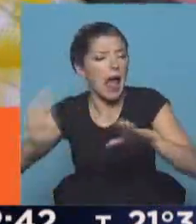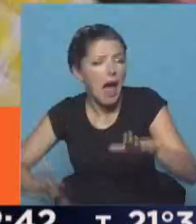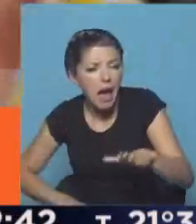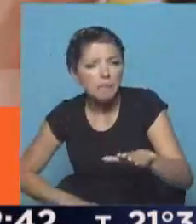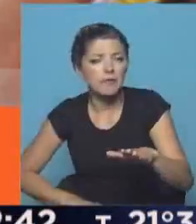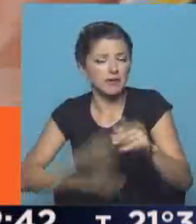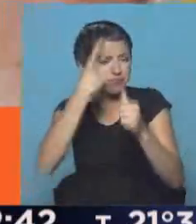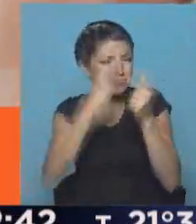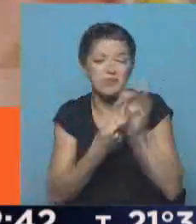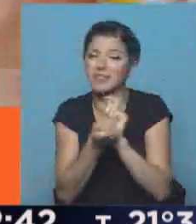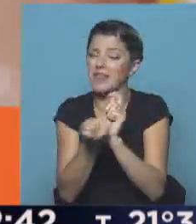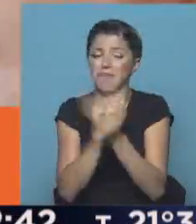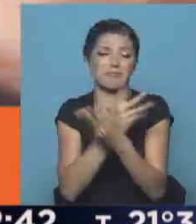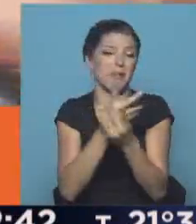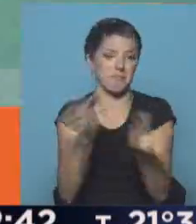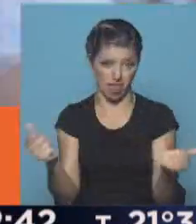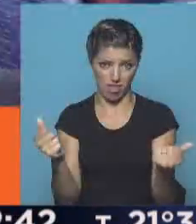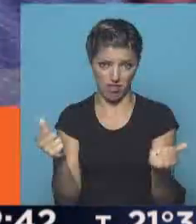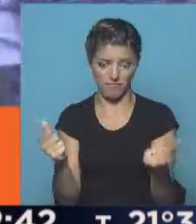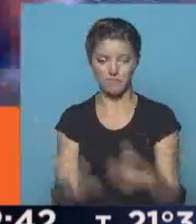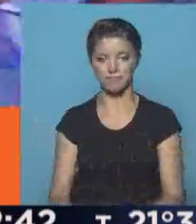vive la mayoría del pueblo venezolano.